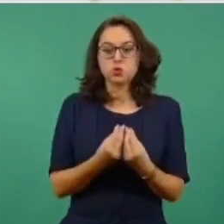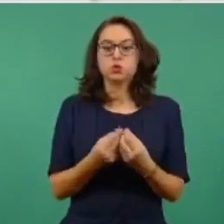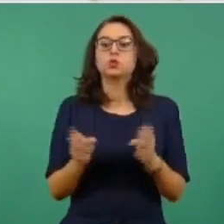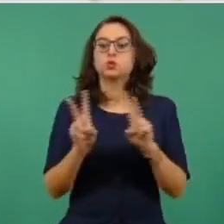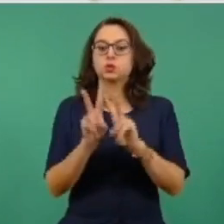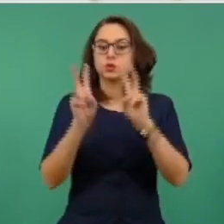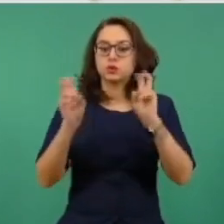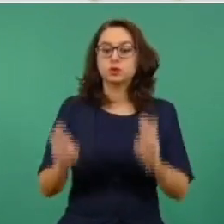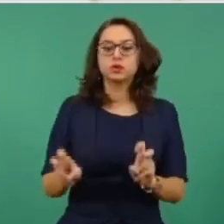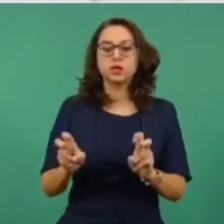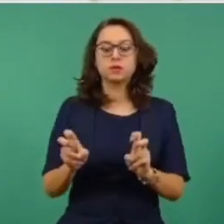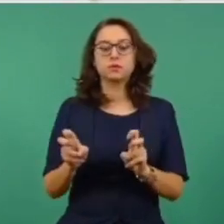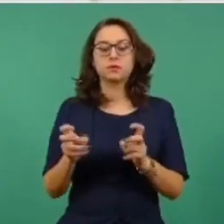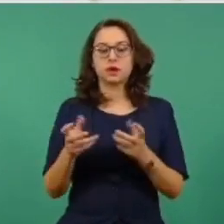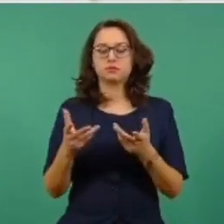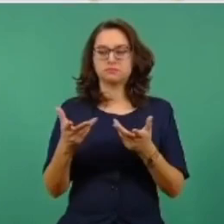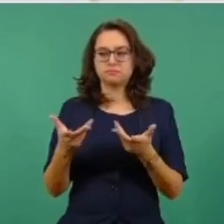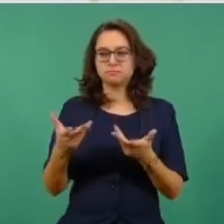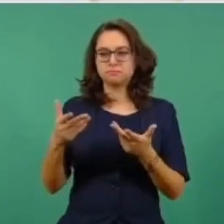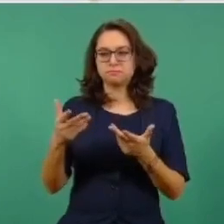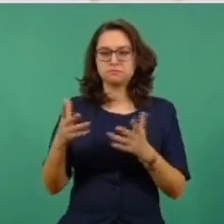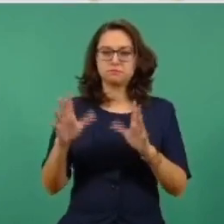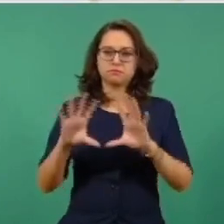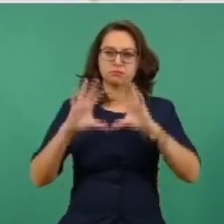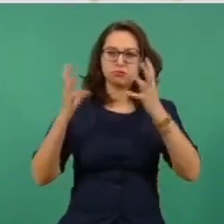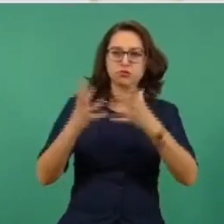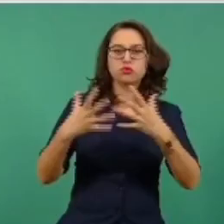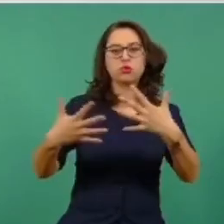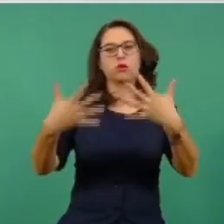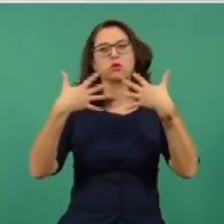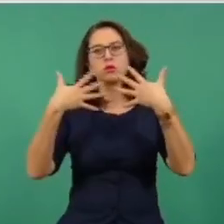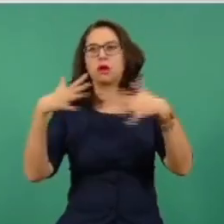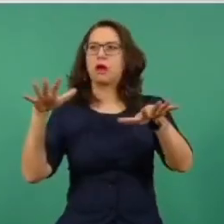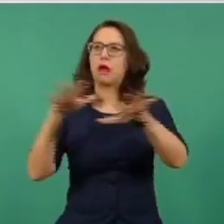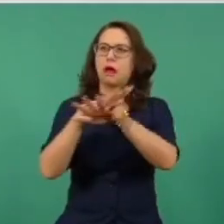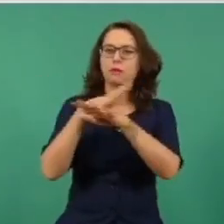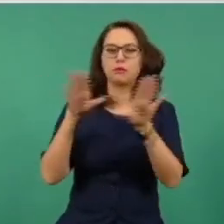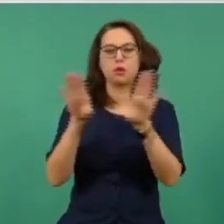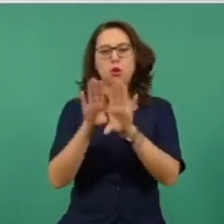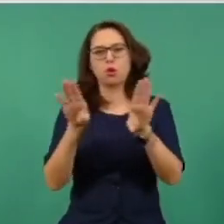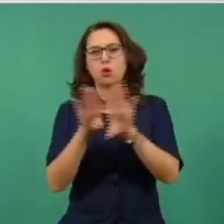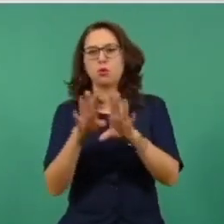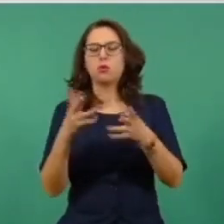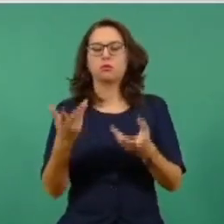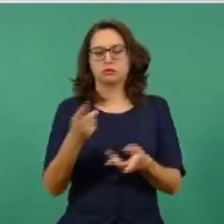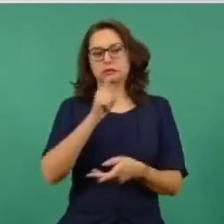cuestiones del cambio climático, y viene a ver